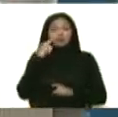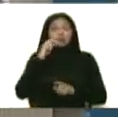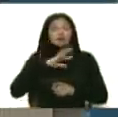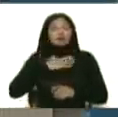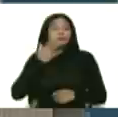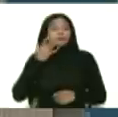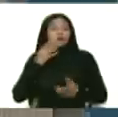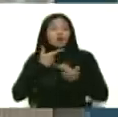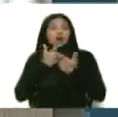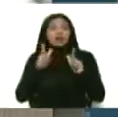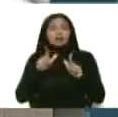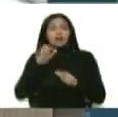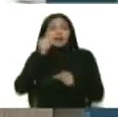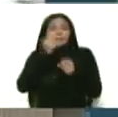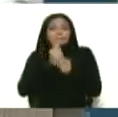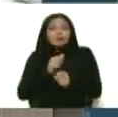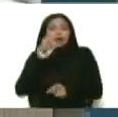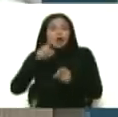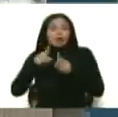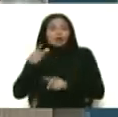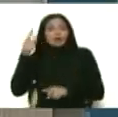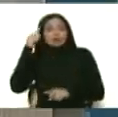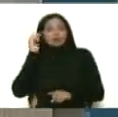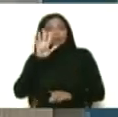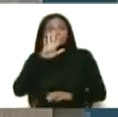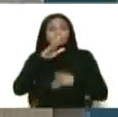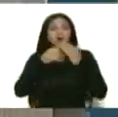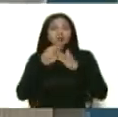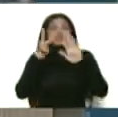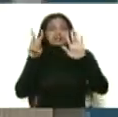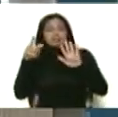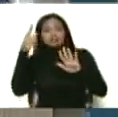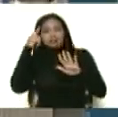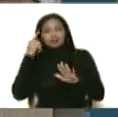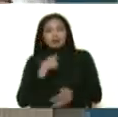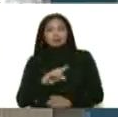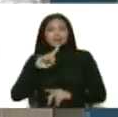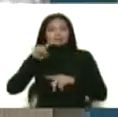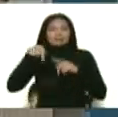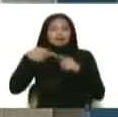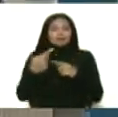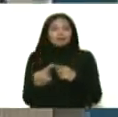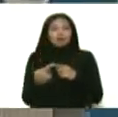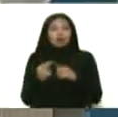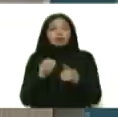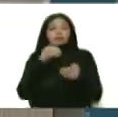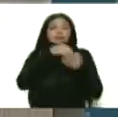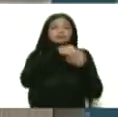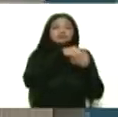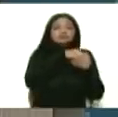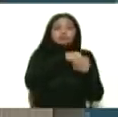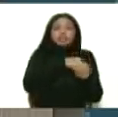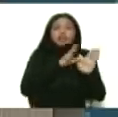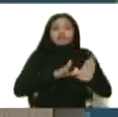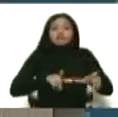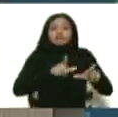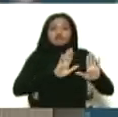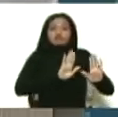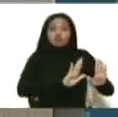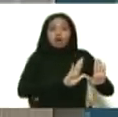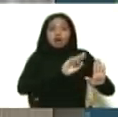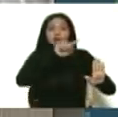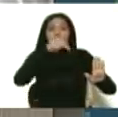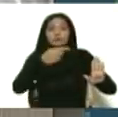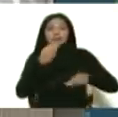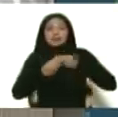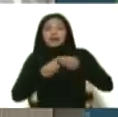de síntomas, se esperan unos días, que están entre 5 y 7 días, luego de que se mantiene, por supuesto, en aislamiento, luego de esos 5 a 7 días, se le